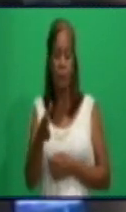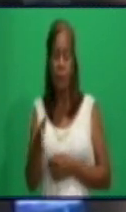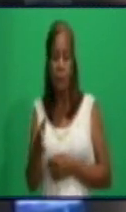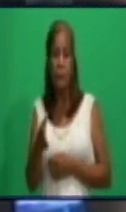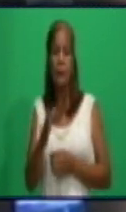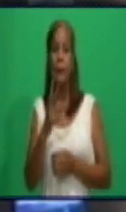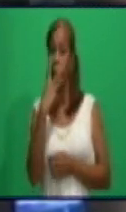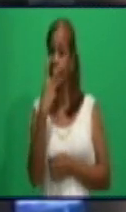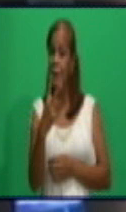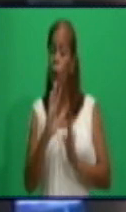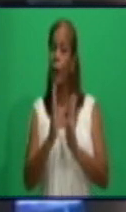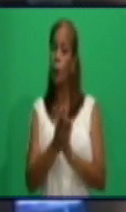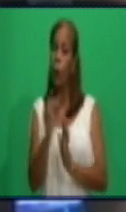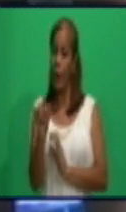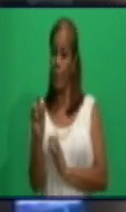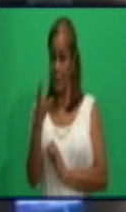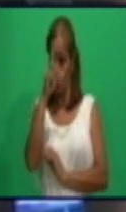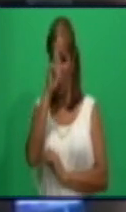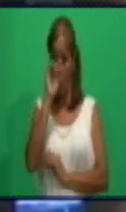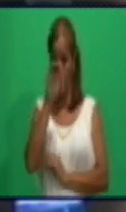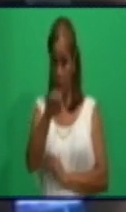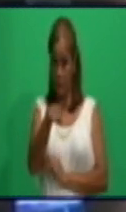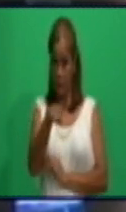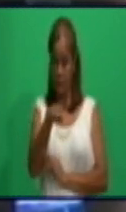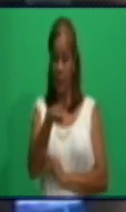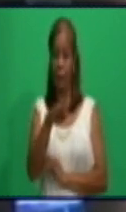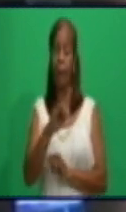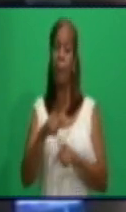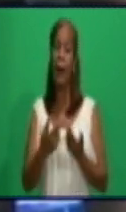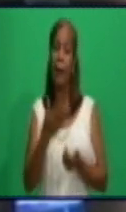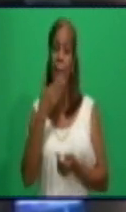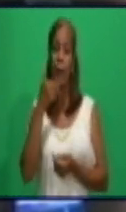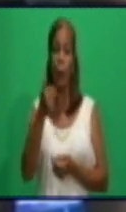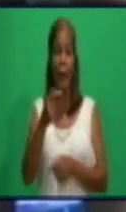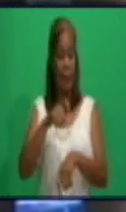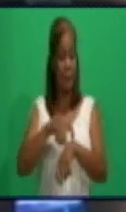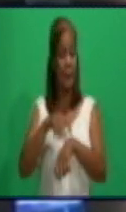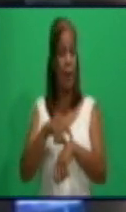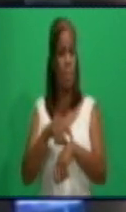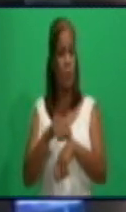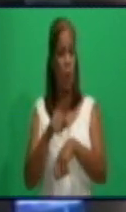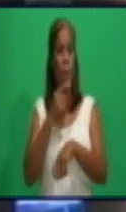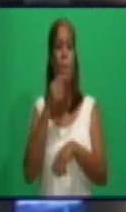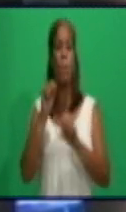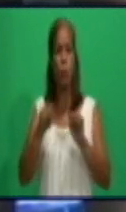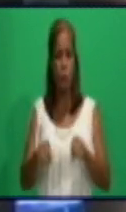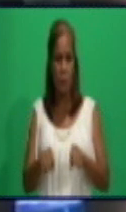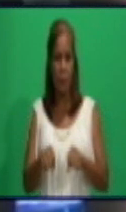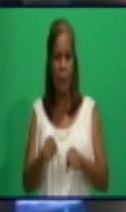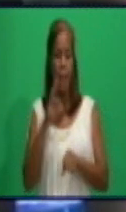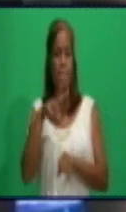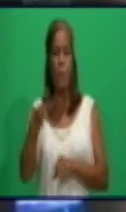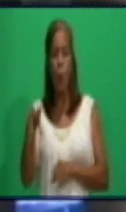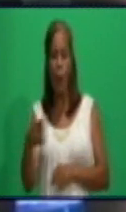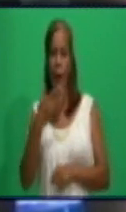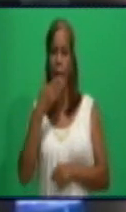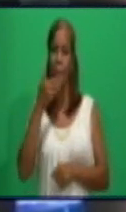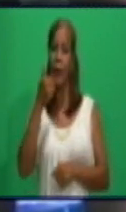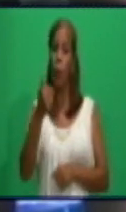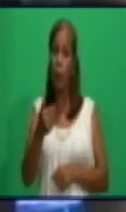pacientes para tratar de, en el menor tiempo posible, buscar la mejoría y la recuperación